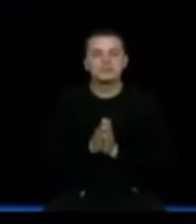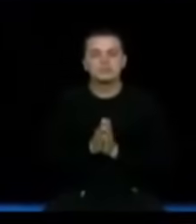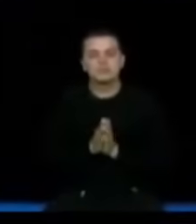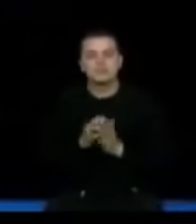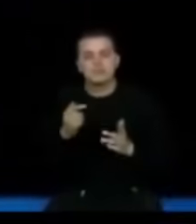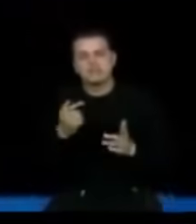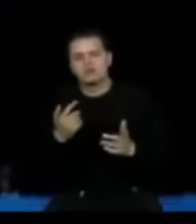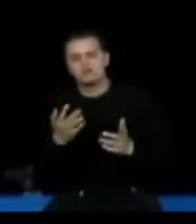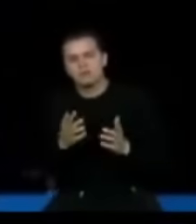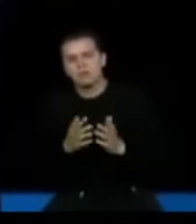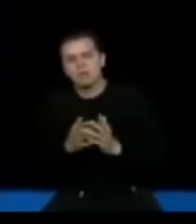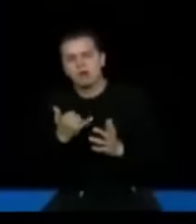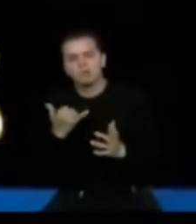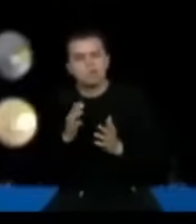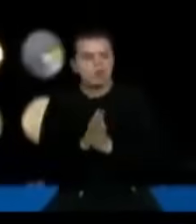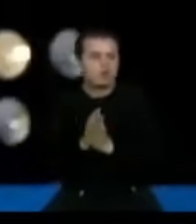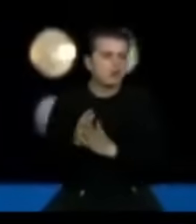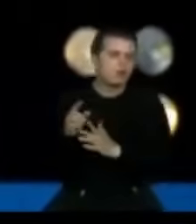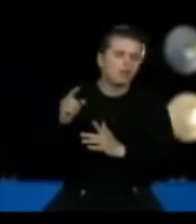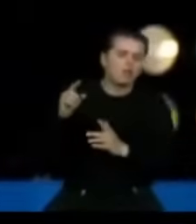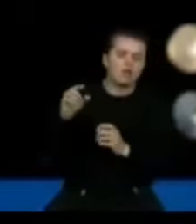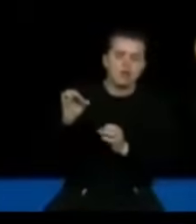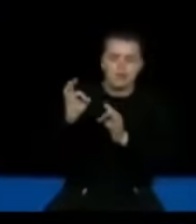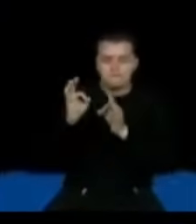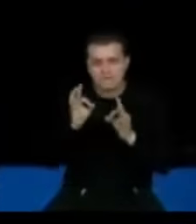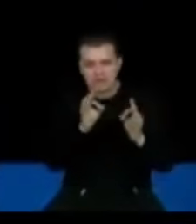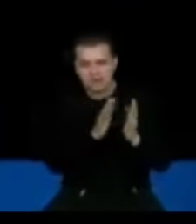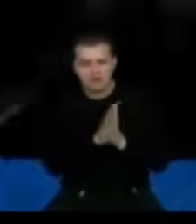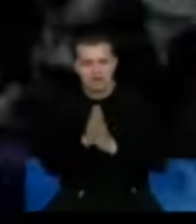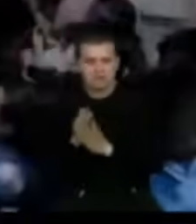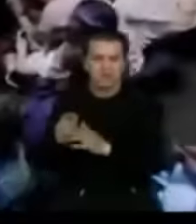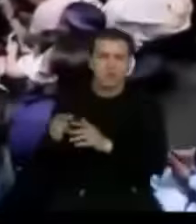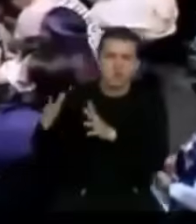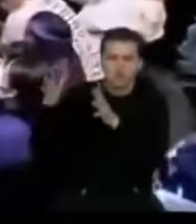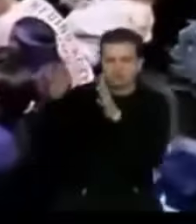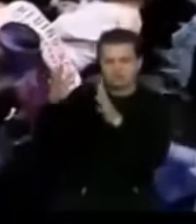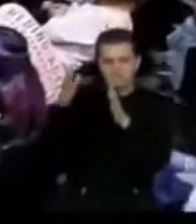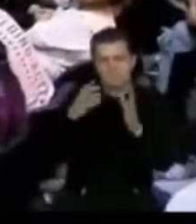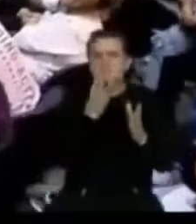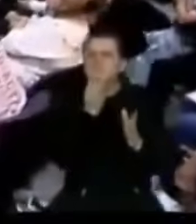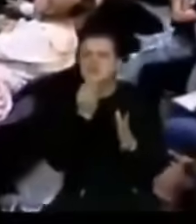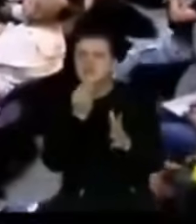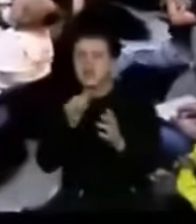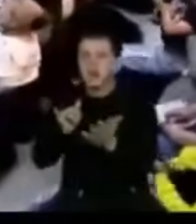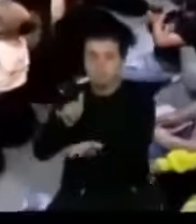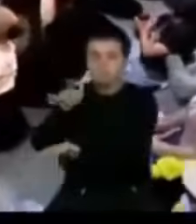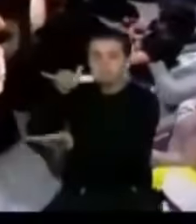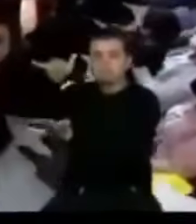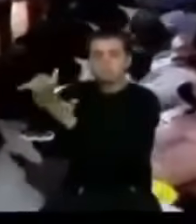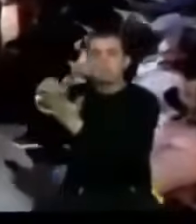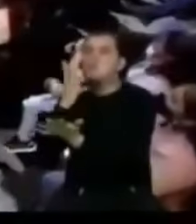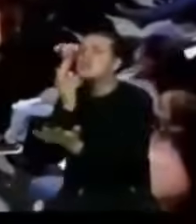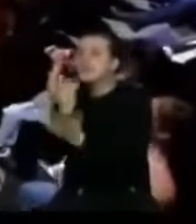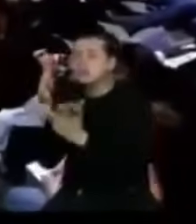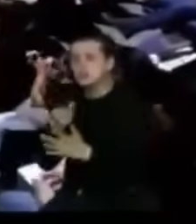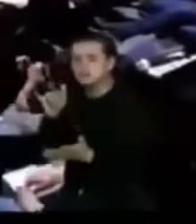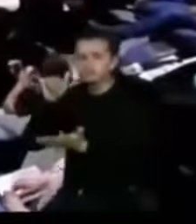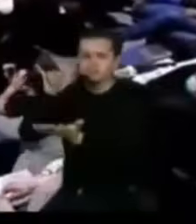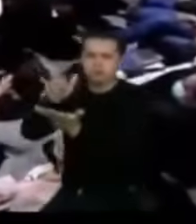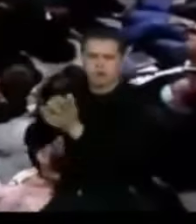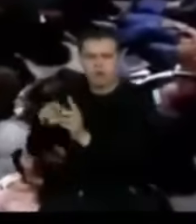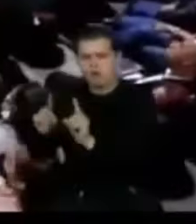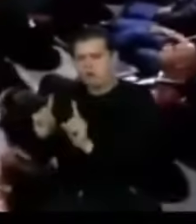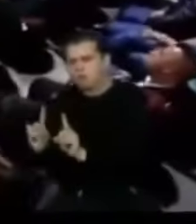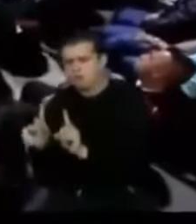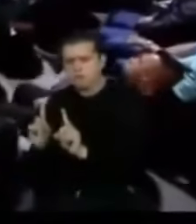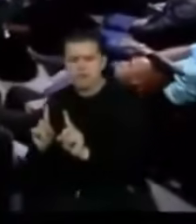Justo estamos planeando un viaje a Israel para ir a filmar una serie de enseñanzas sobre el Espíritu Santo. Dice: bueno, vamos al río Jordán y